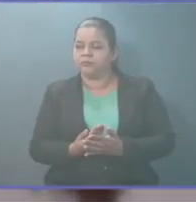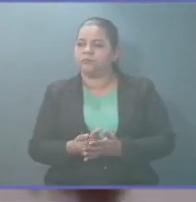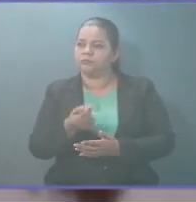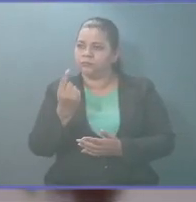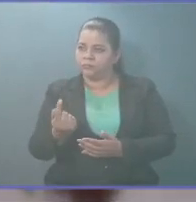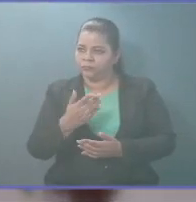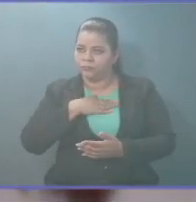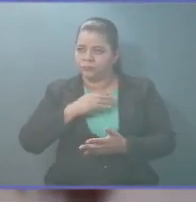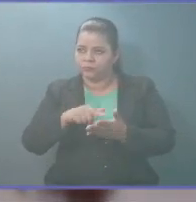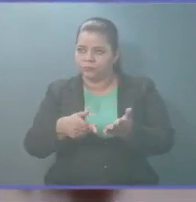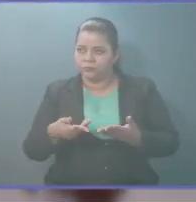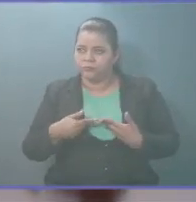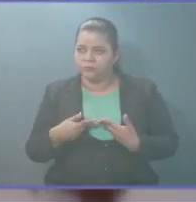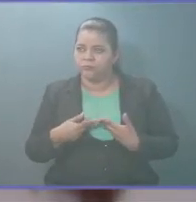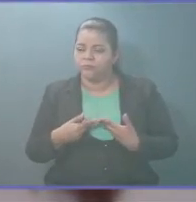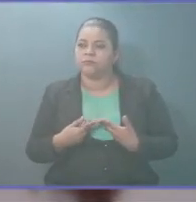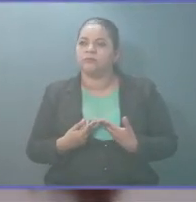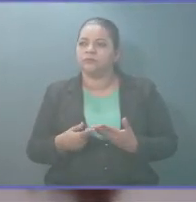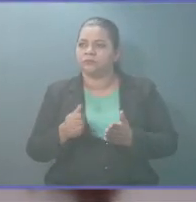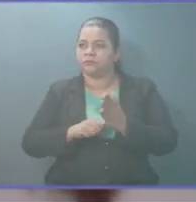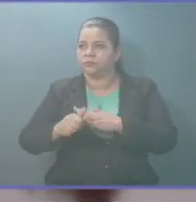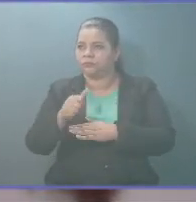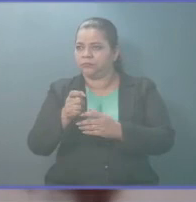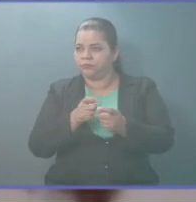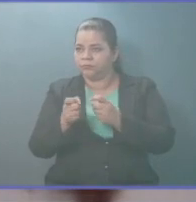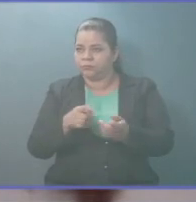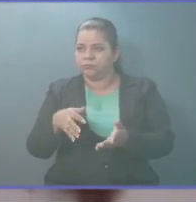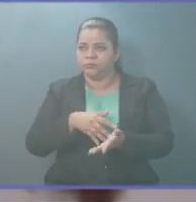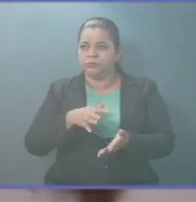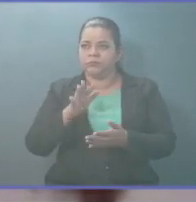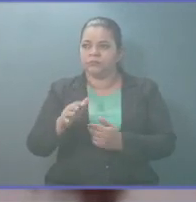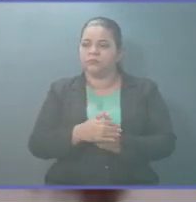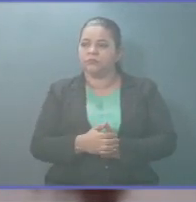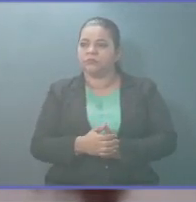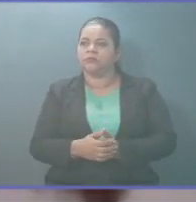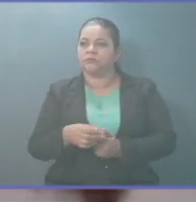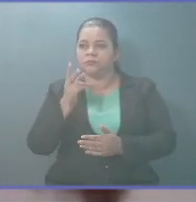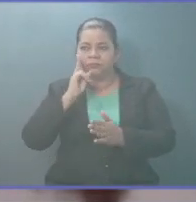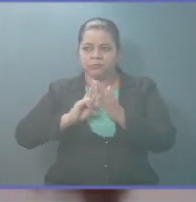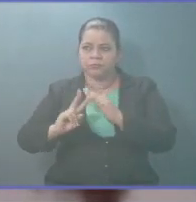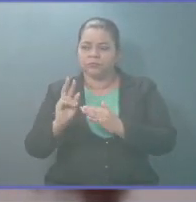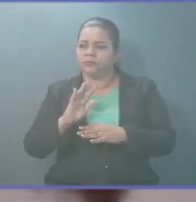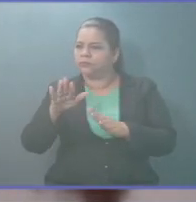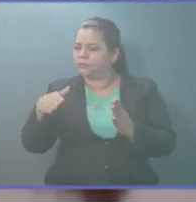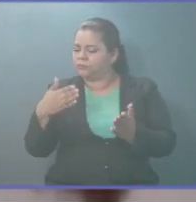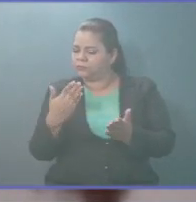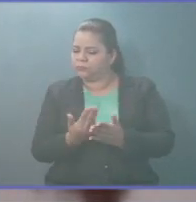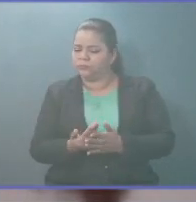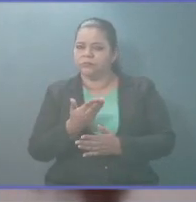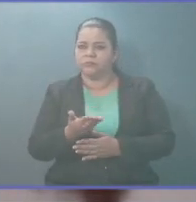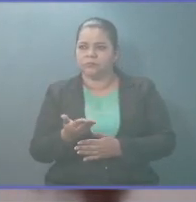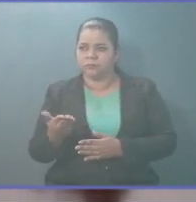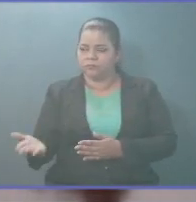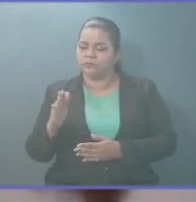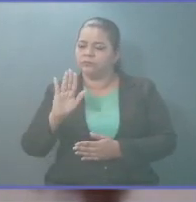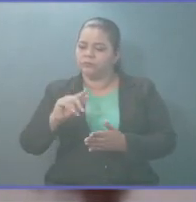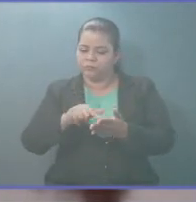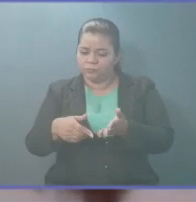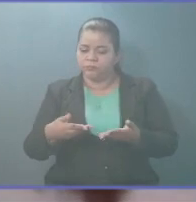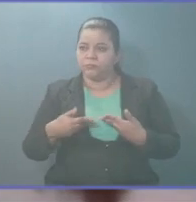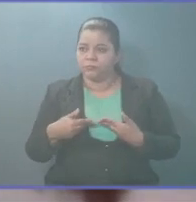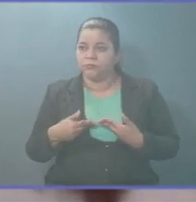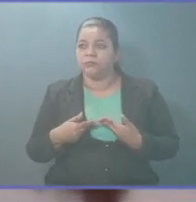ser indemnizados por la administración pública de la lesión que sufran en cualquiera de sus bienes y derechos,